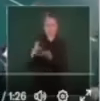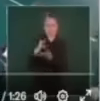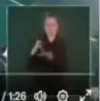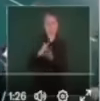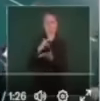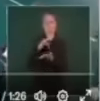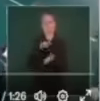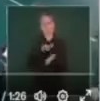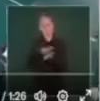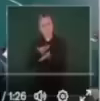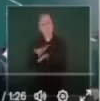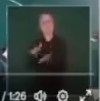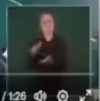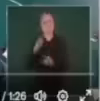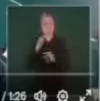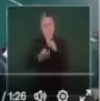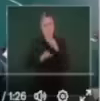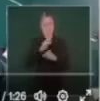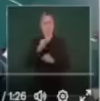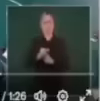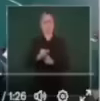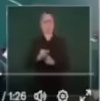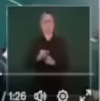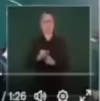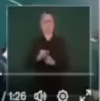para que se haga justicia.